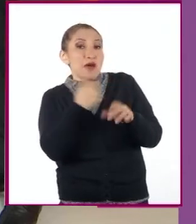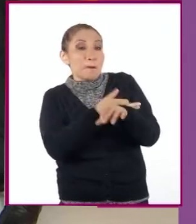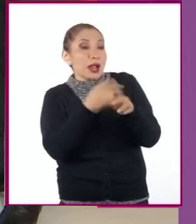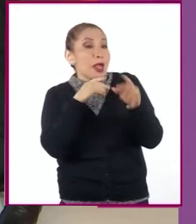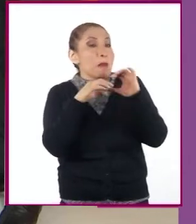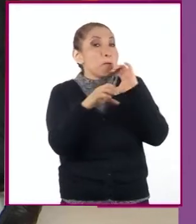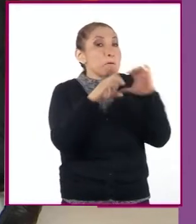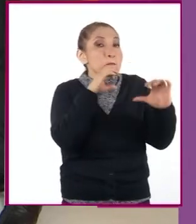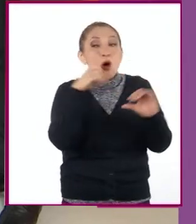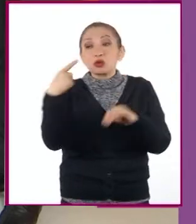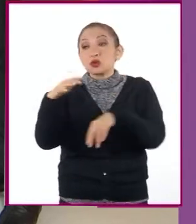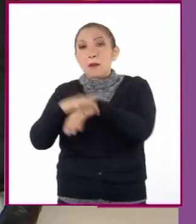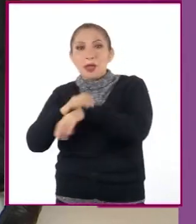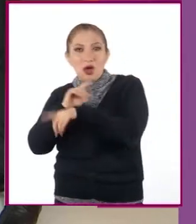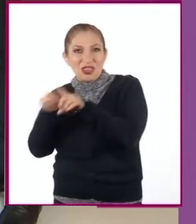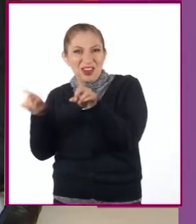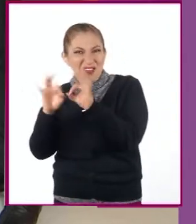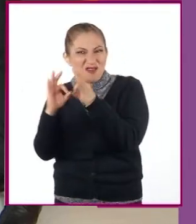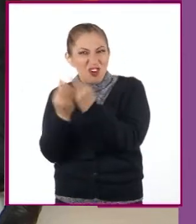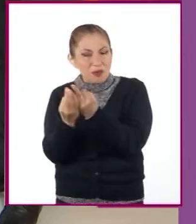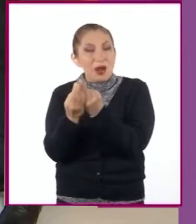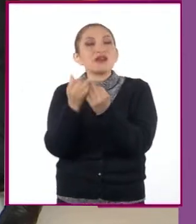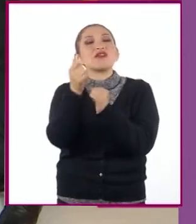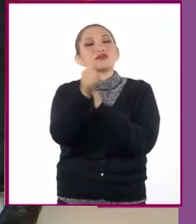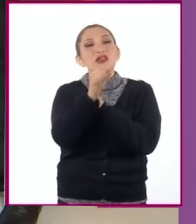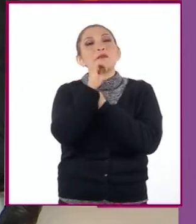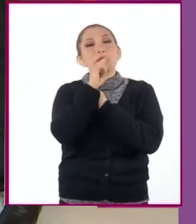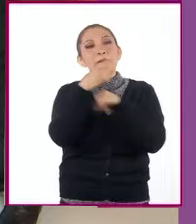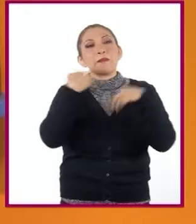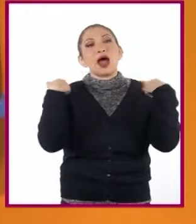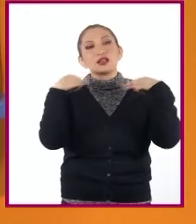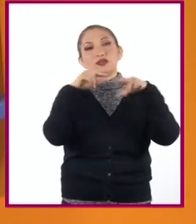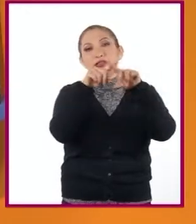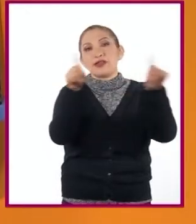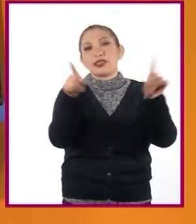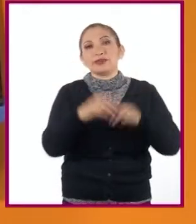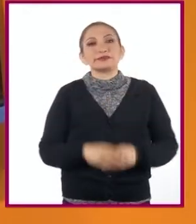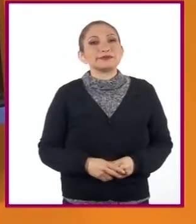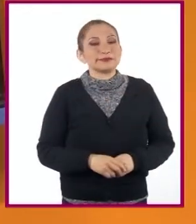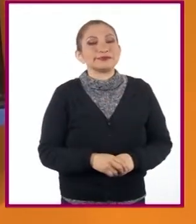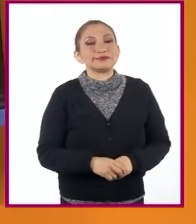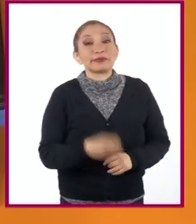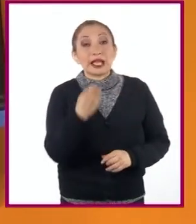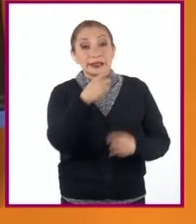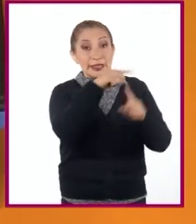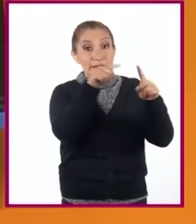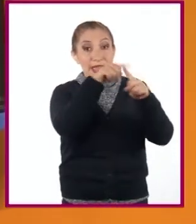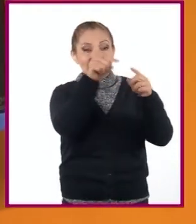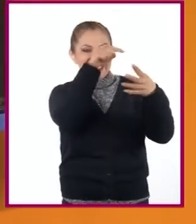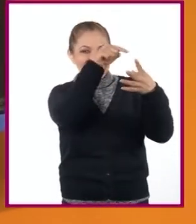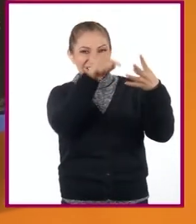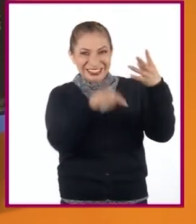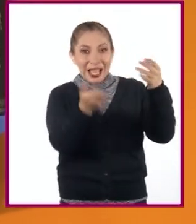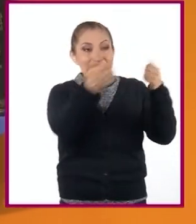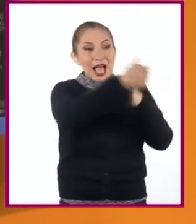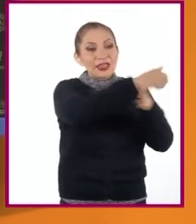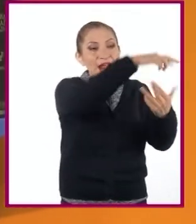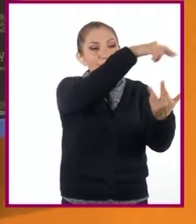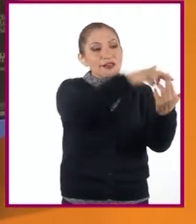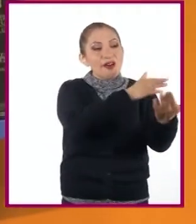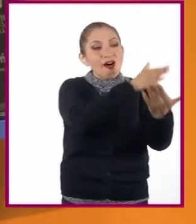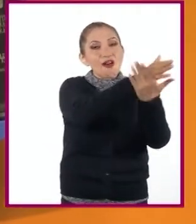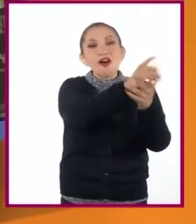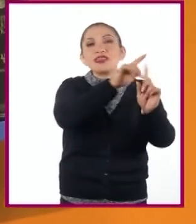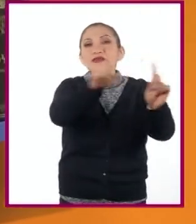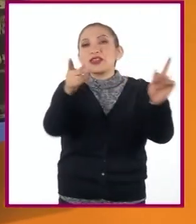familia, con sus amigas y amigos, así como con sus profesores. Esas variantes que hacemos en cada región y